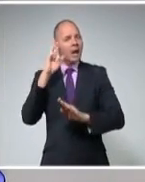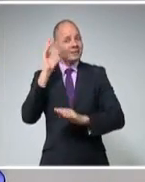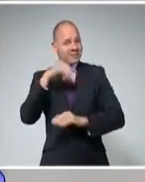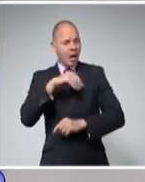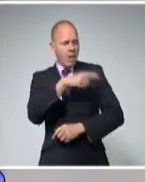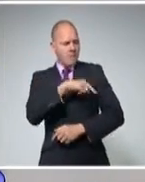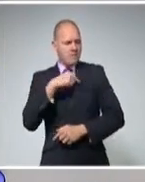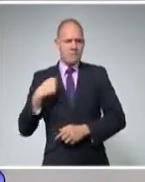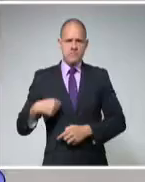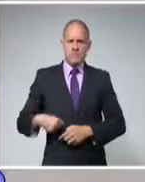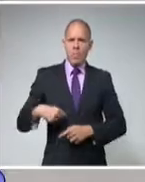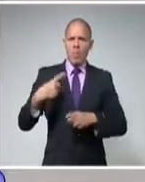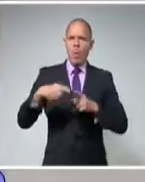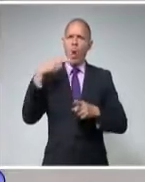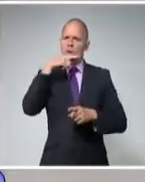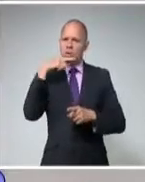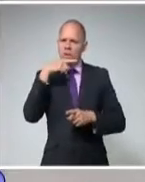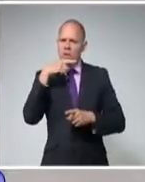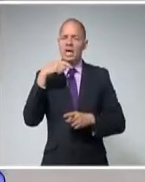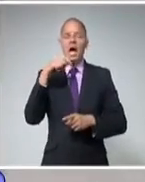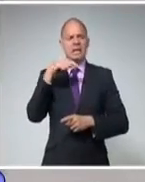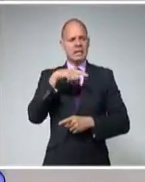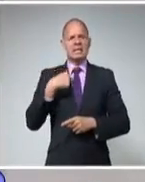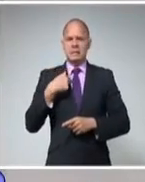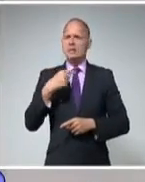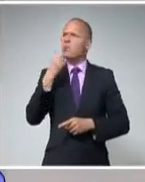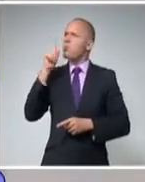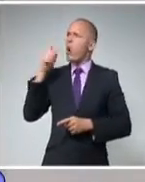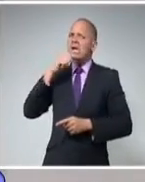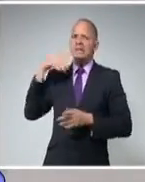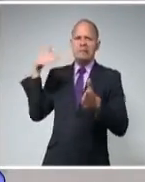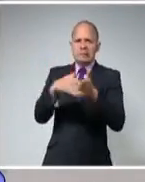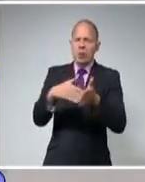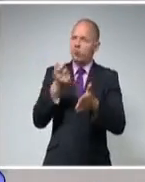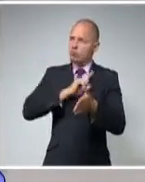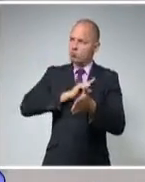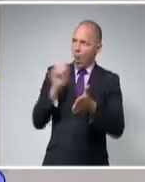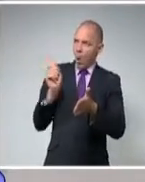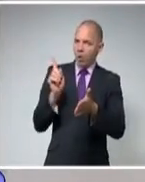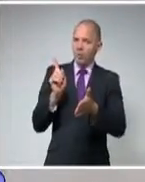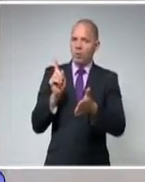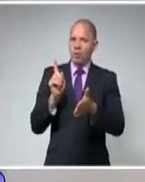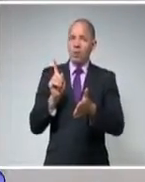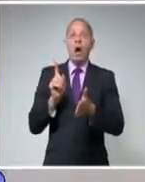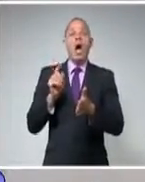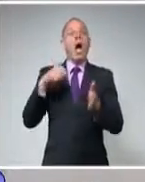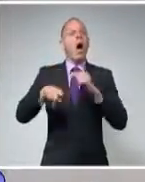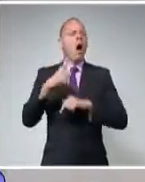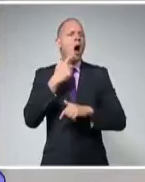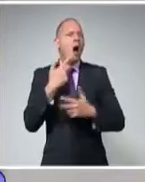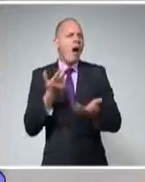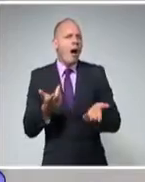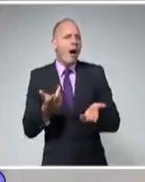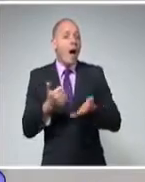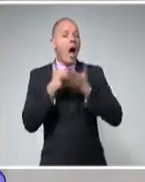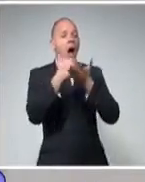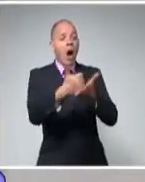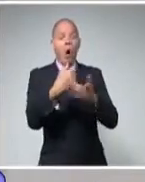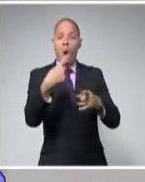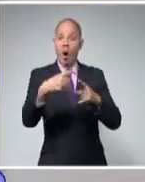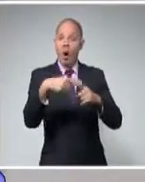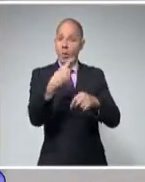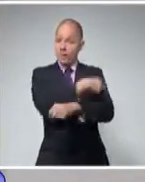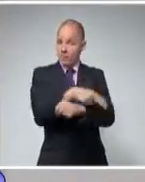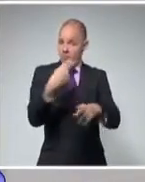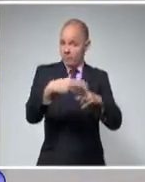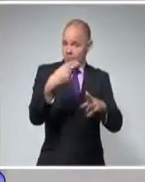de Seguridad de la ONU a la intervención que pedía Estados Unidos para liberar al pueblo, de la misma forma que ayudó a Libia y a Irak, como